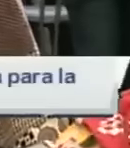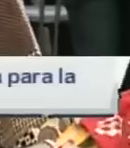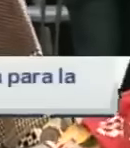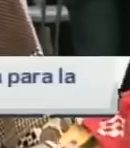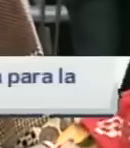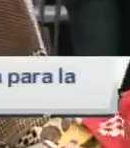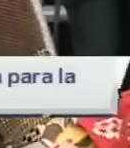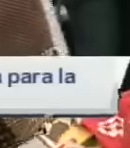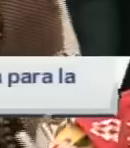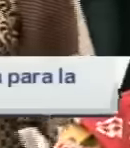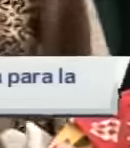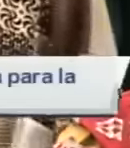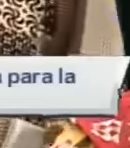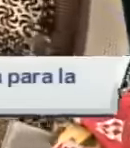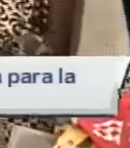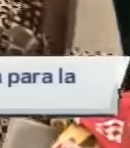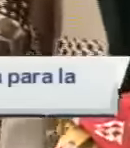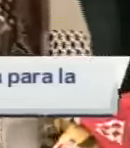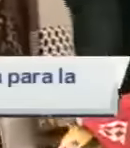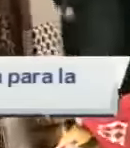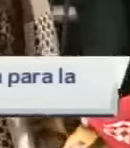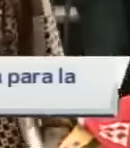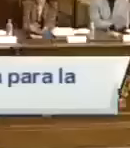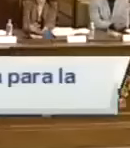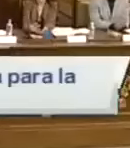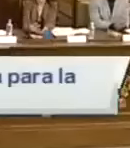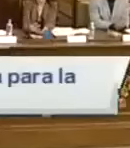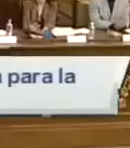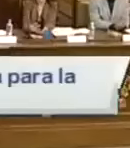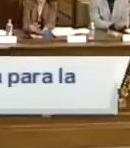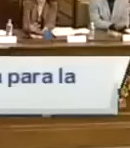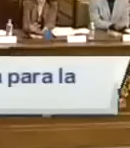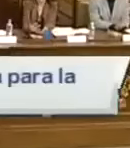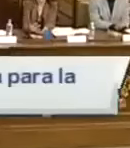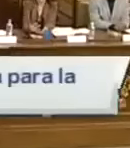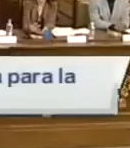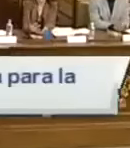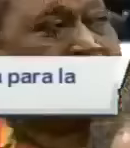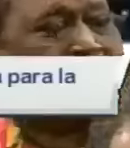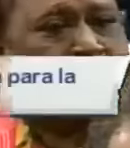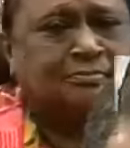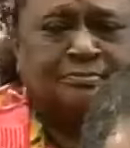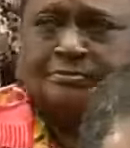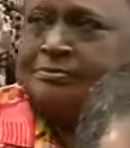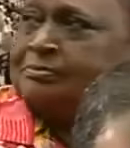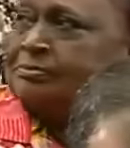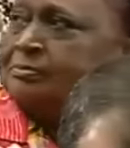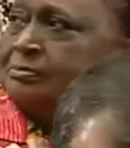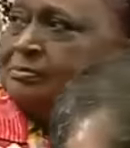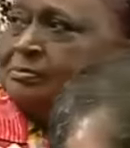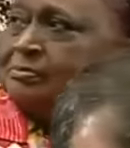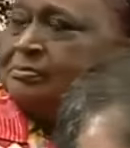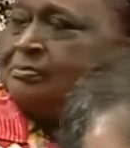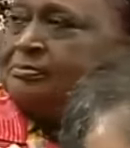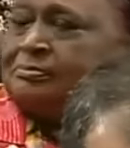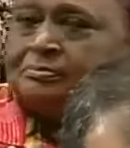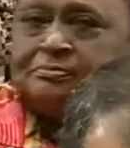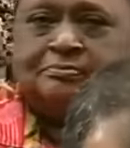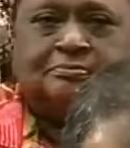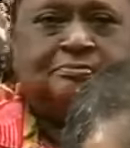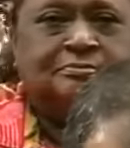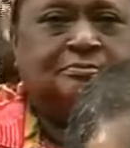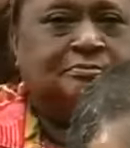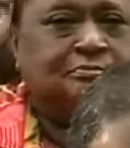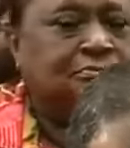nosotros decimos eso. Entonces, yo quiero hacer una propuesta,